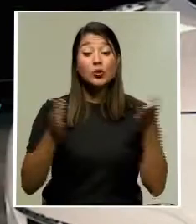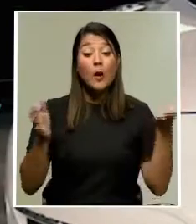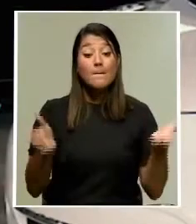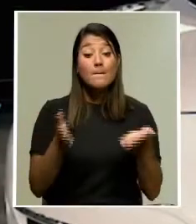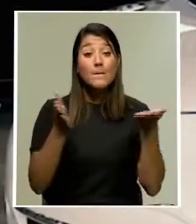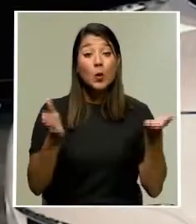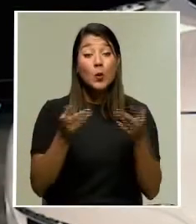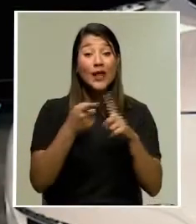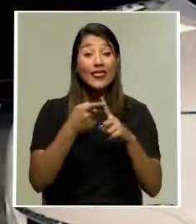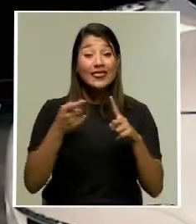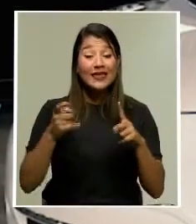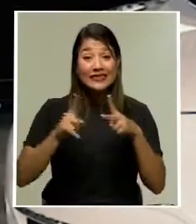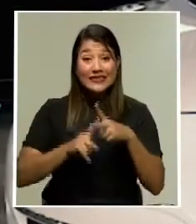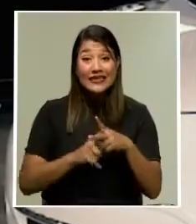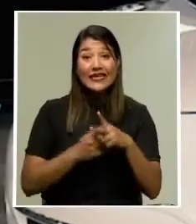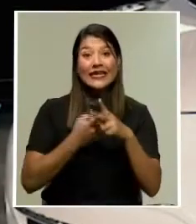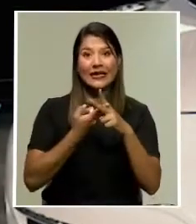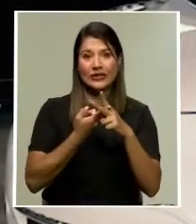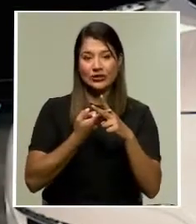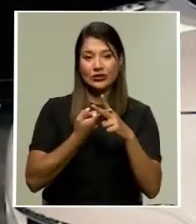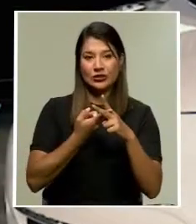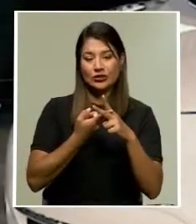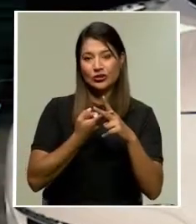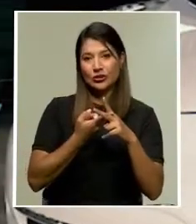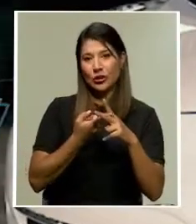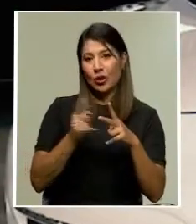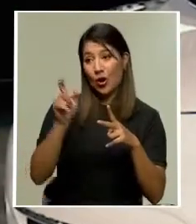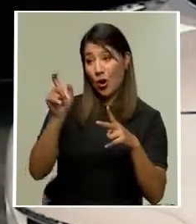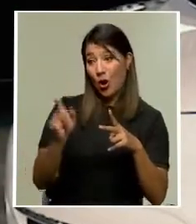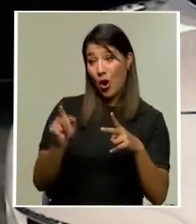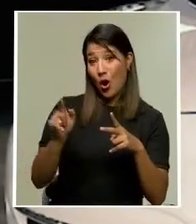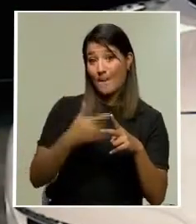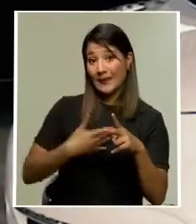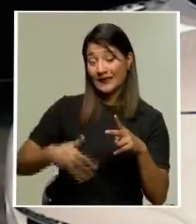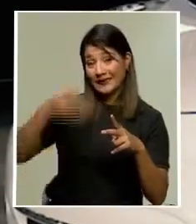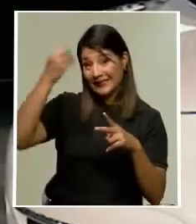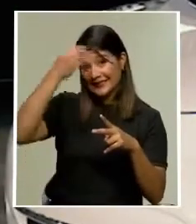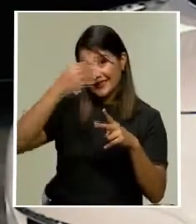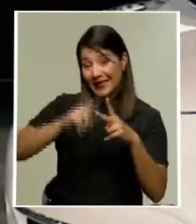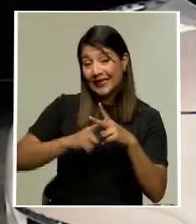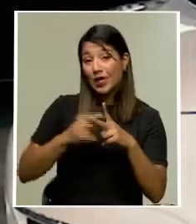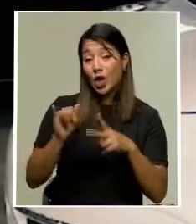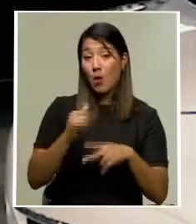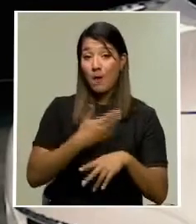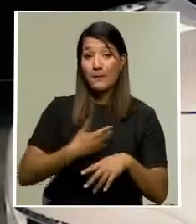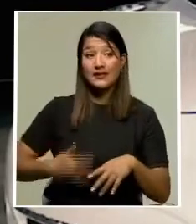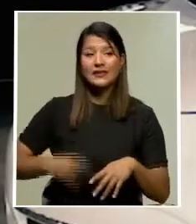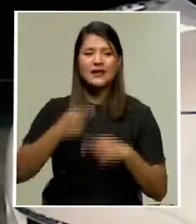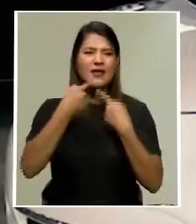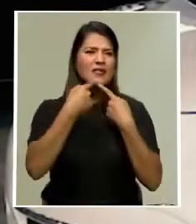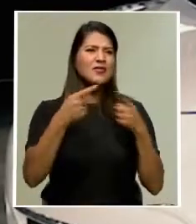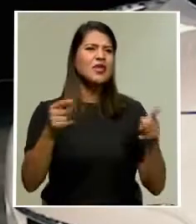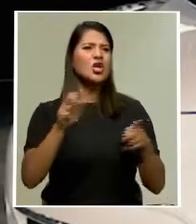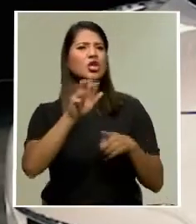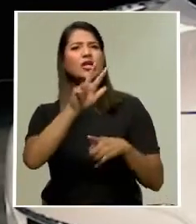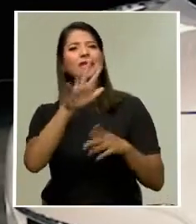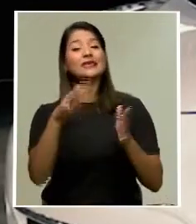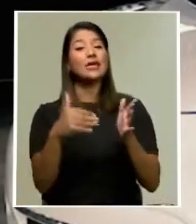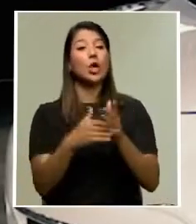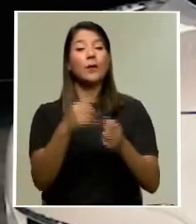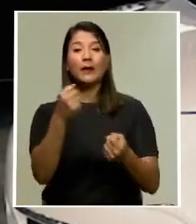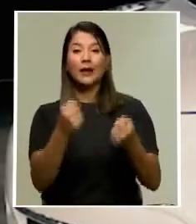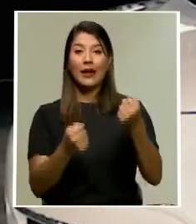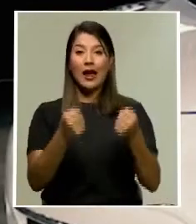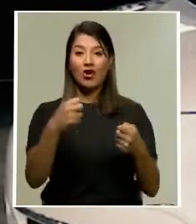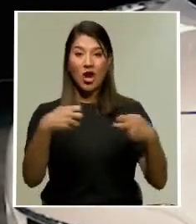inicio del periodo que se van a 35.000 carros eléctricos en